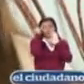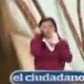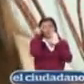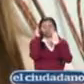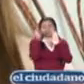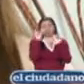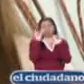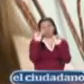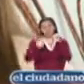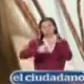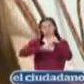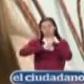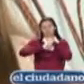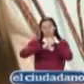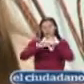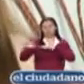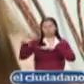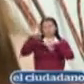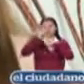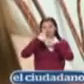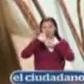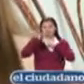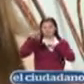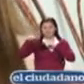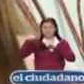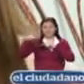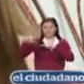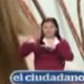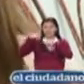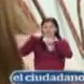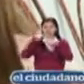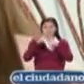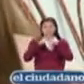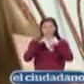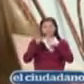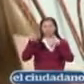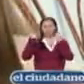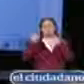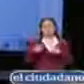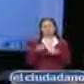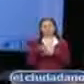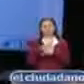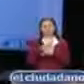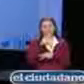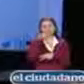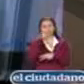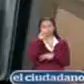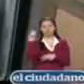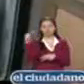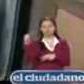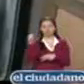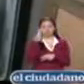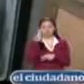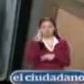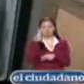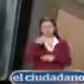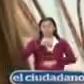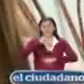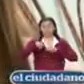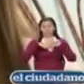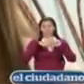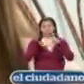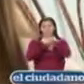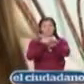estamos por recibir el apoyo del Capital Semilla. Con este Capital Semilla se van a producir un lote de 200 productos. Una